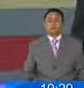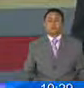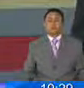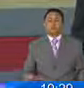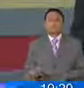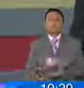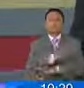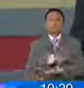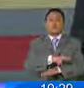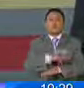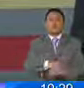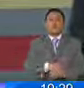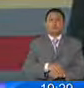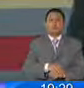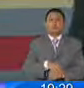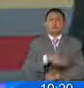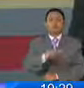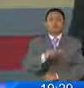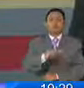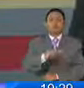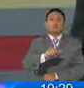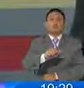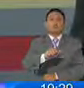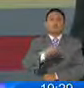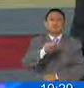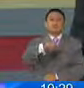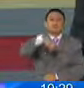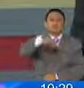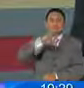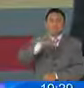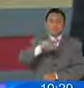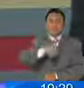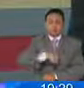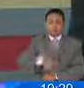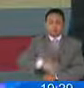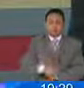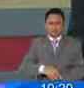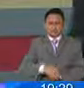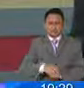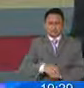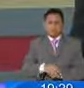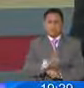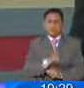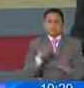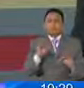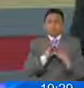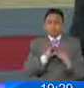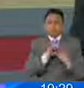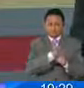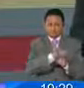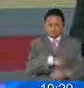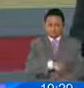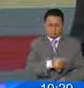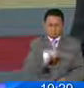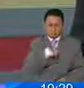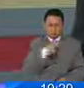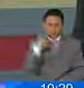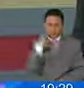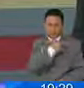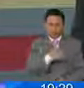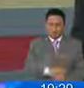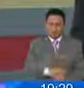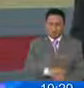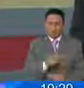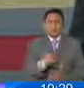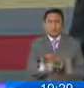Agencia Metropolitana de Tránsito, Fausto Miranda, desmintió publicaciones realizadas a través de las redes sociales sobre la supuesta ubicación de nuevos